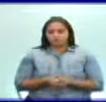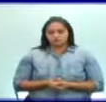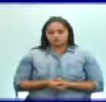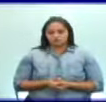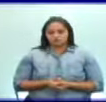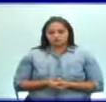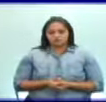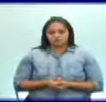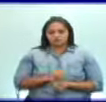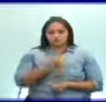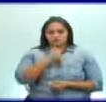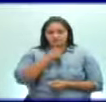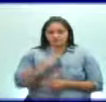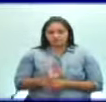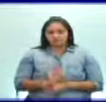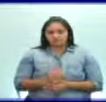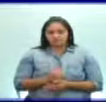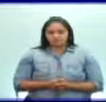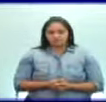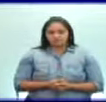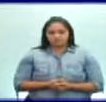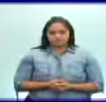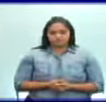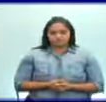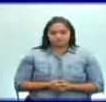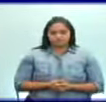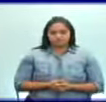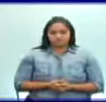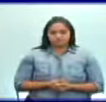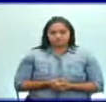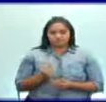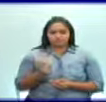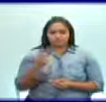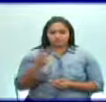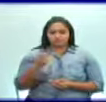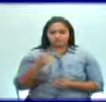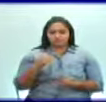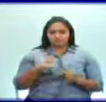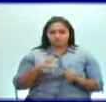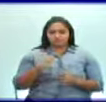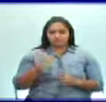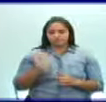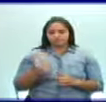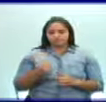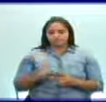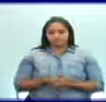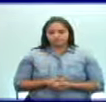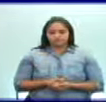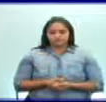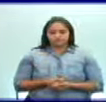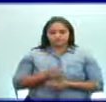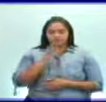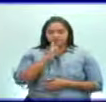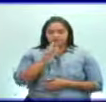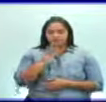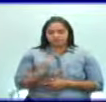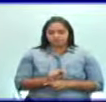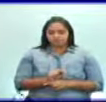Miren, la forma fácil, A sería igual 2 y B es -1. Y la respuesta, o sea, la ecuación de esa